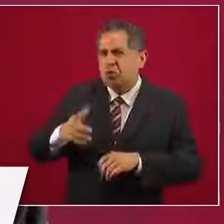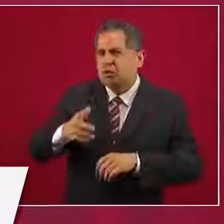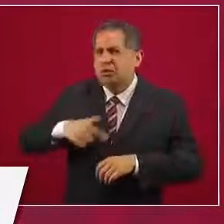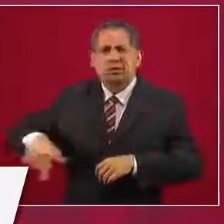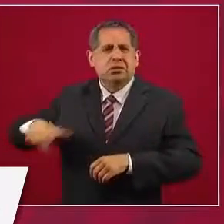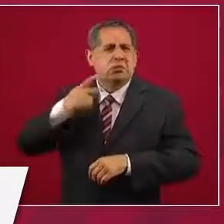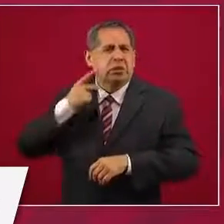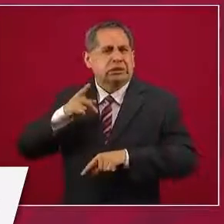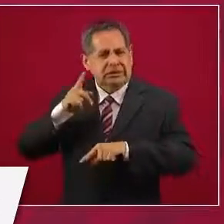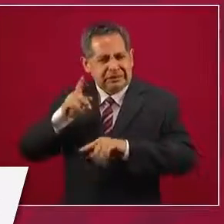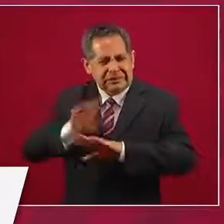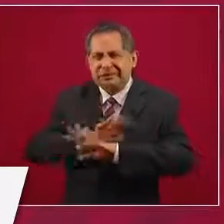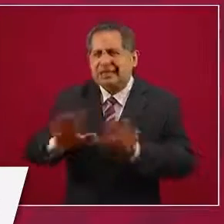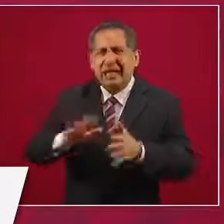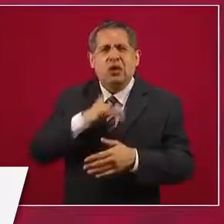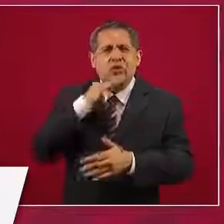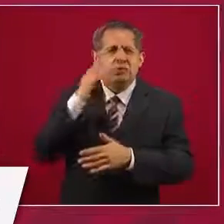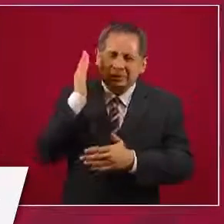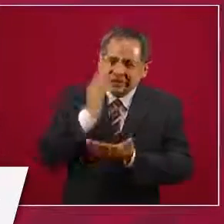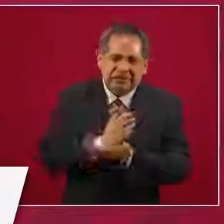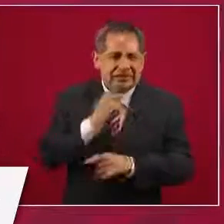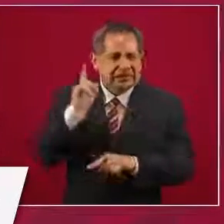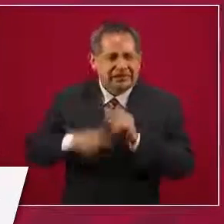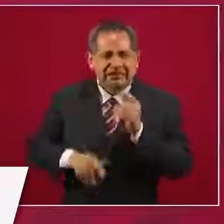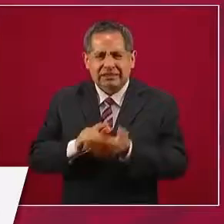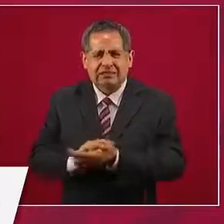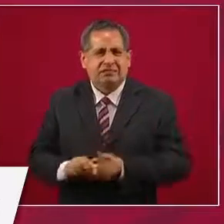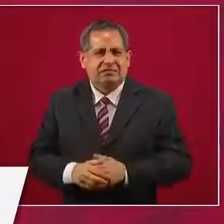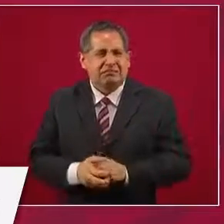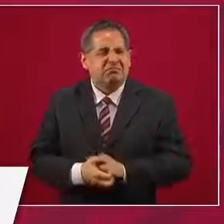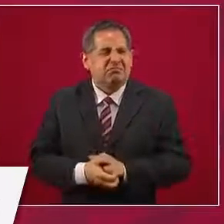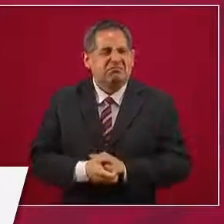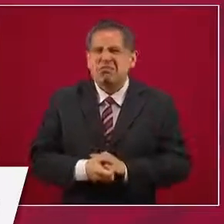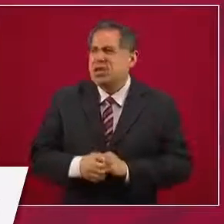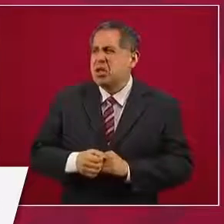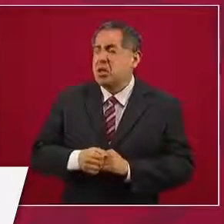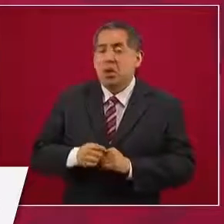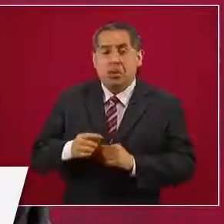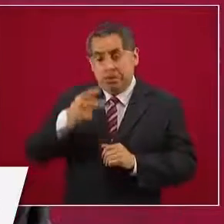vida pública, porque el principal problema de México